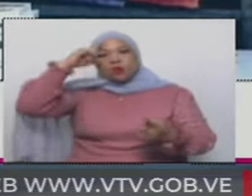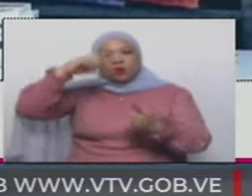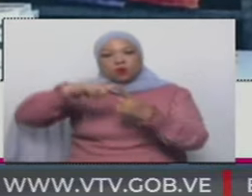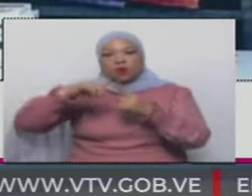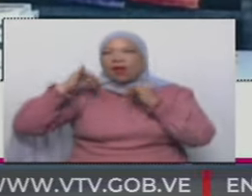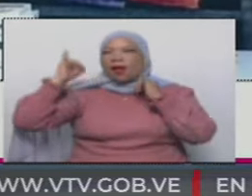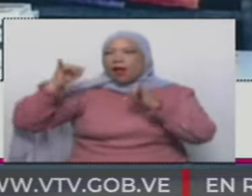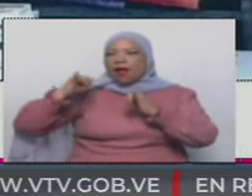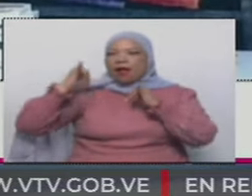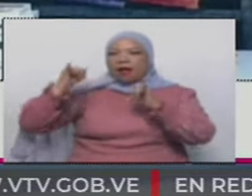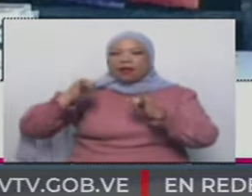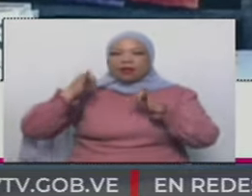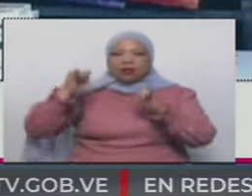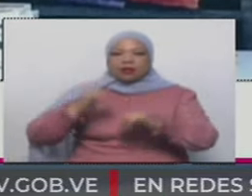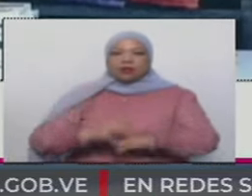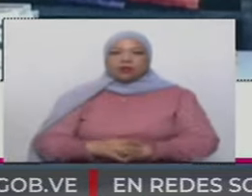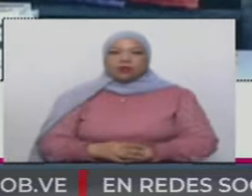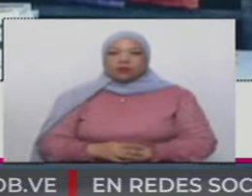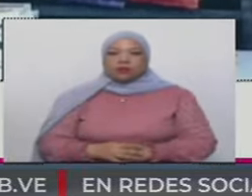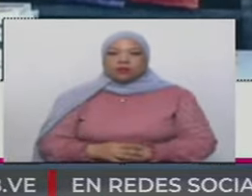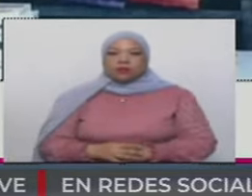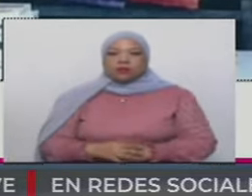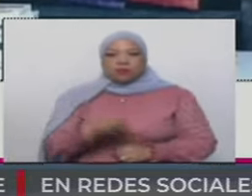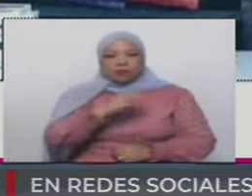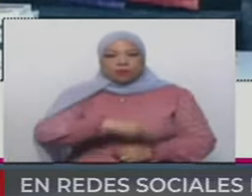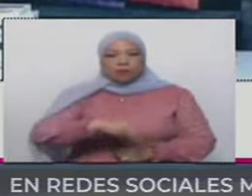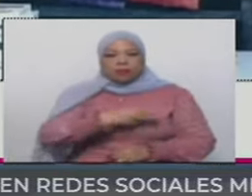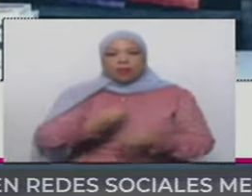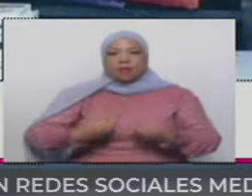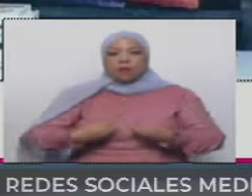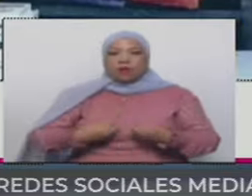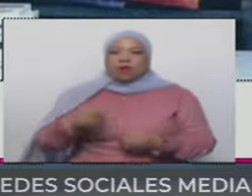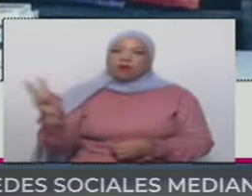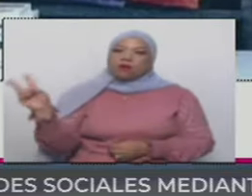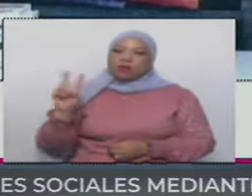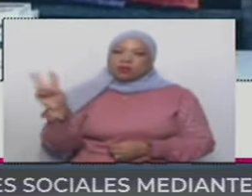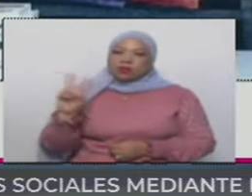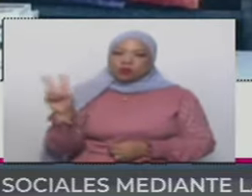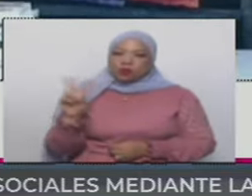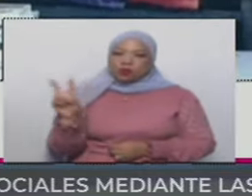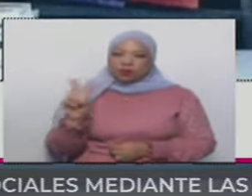permanente. Y si tenemos la gran misión Viva Venezuela, mi patria querida,